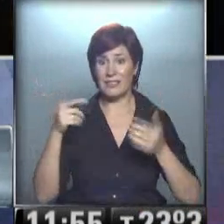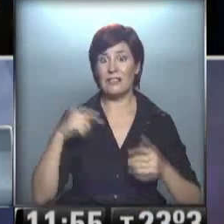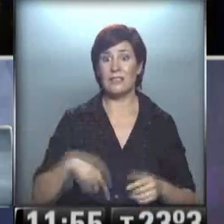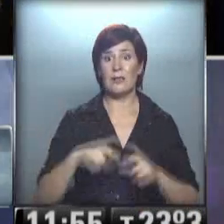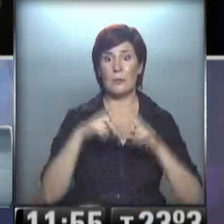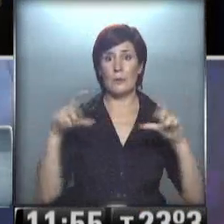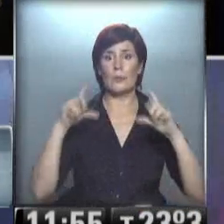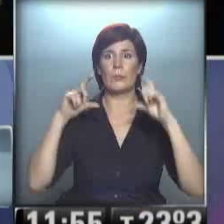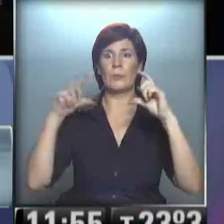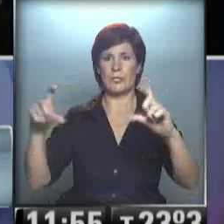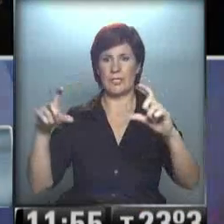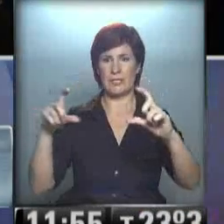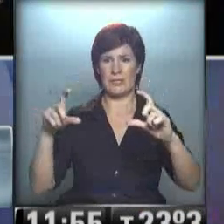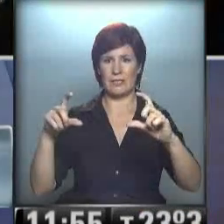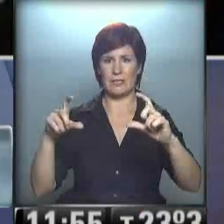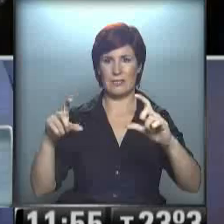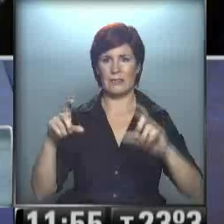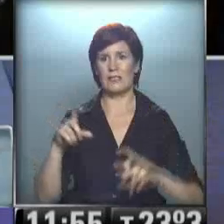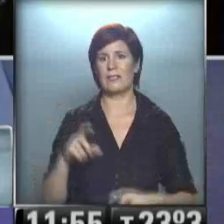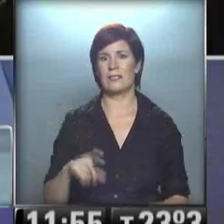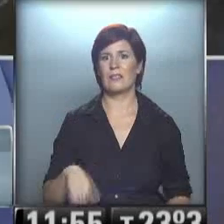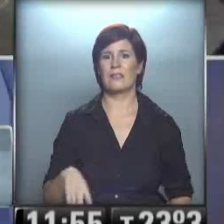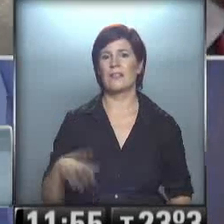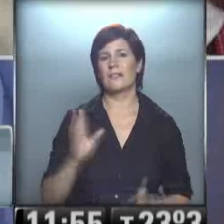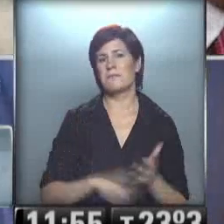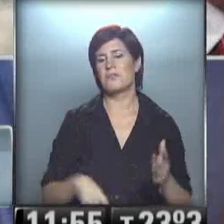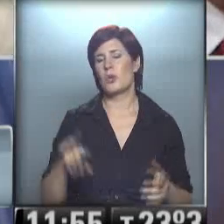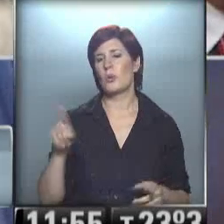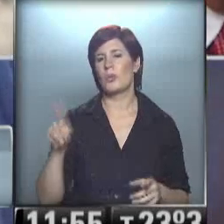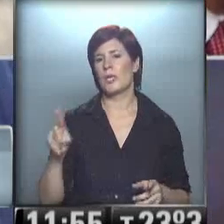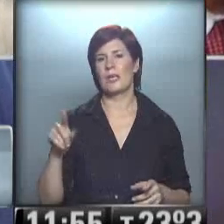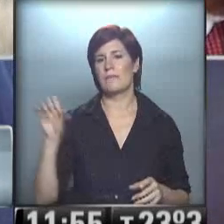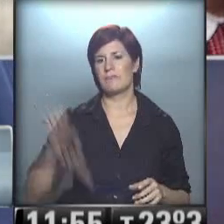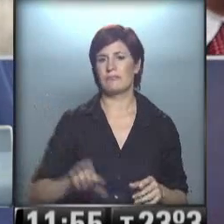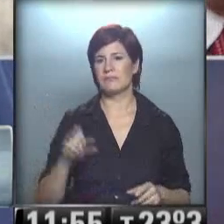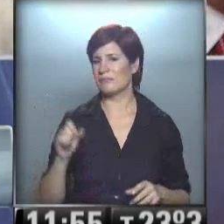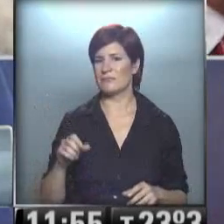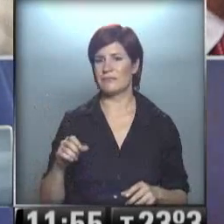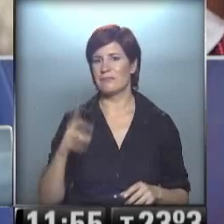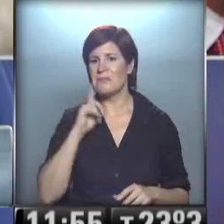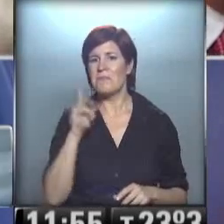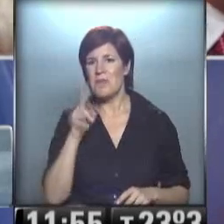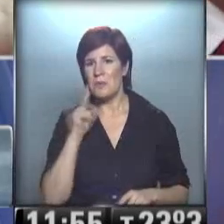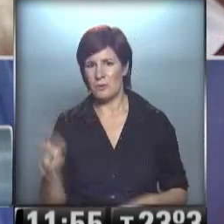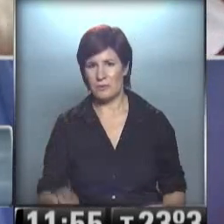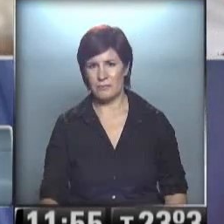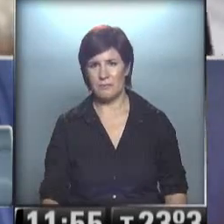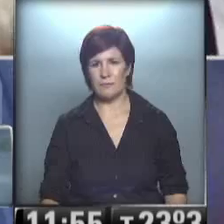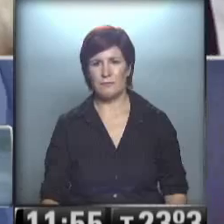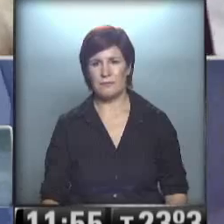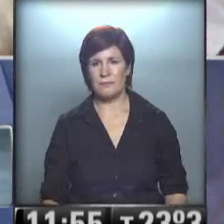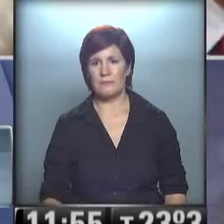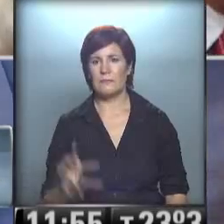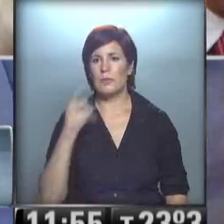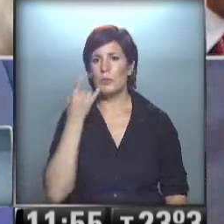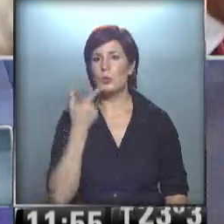dice surreal. Real. Sí, se usa la consigna surreal y está claro. Teniendo mucho éxito ese tipo de campaña. Igual, Luis Bruchstein, te pregunto